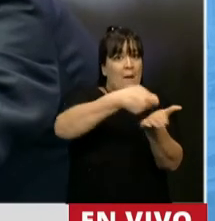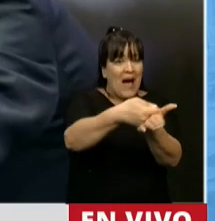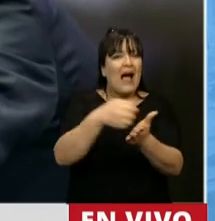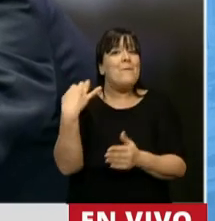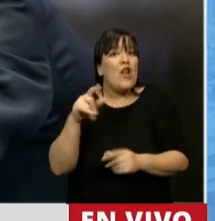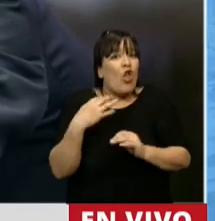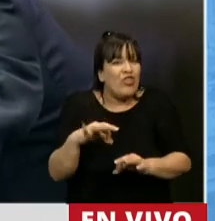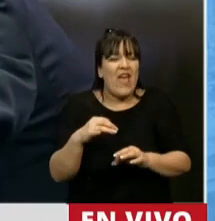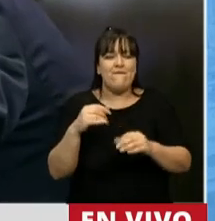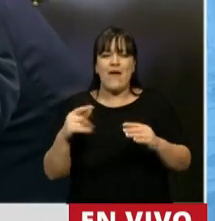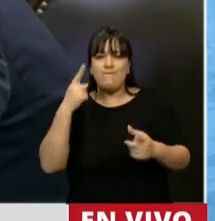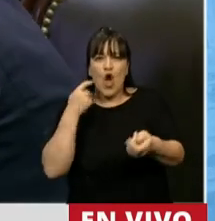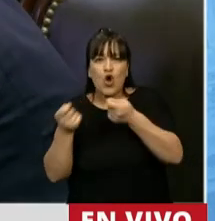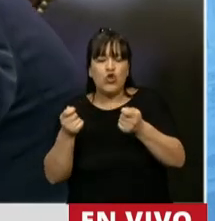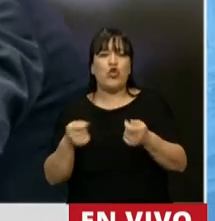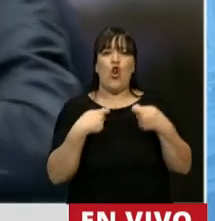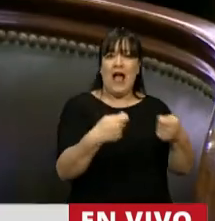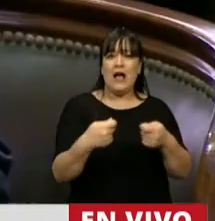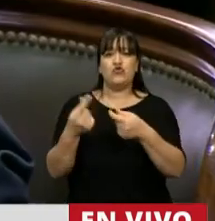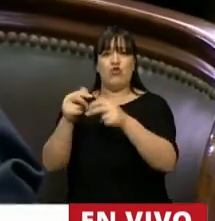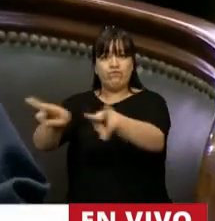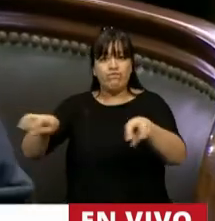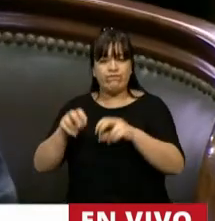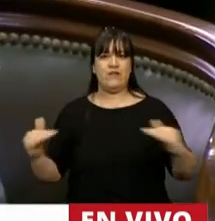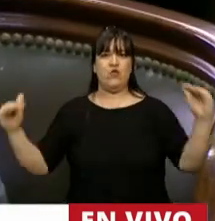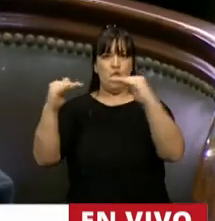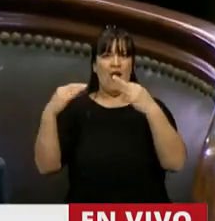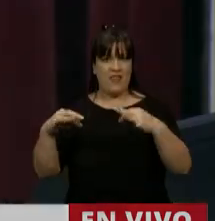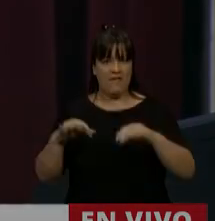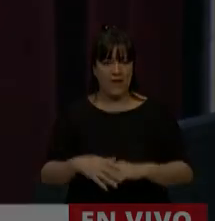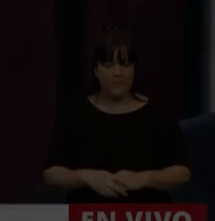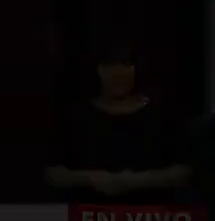equilibrio presupuestario. Muchísimas gracias. Gracias, diputado.